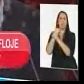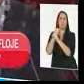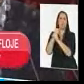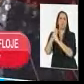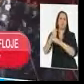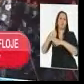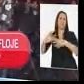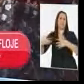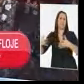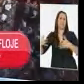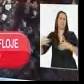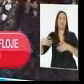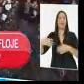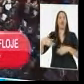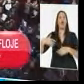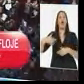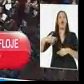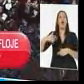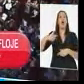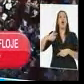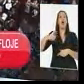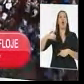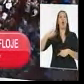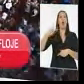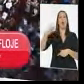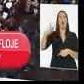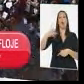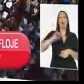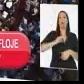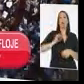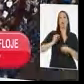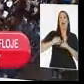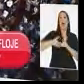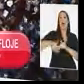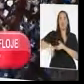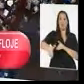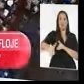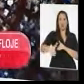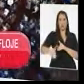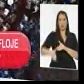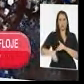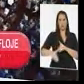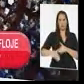organizaciones sociales. No es fácil y creo que lo ha hecho muy bien. He elogiado a la canciller.